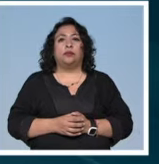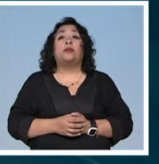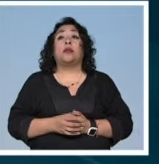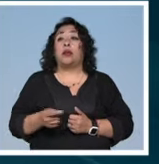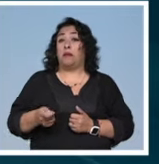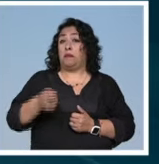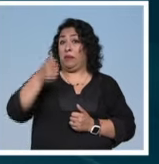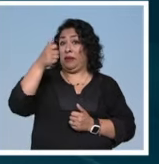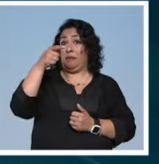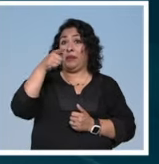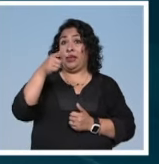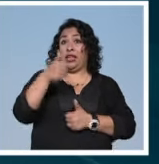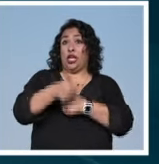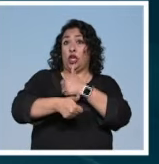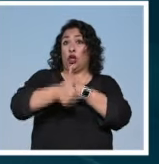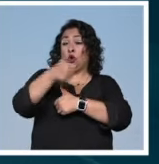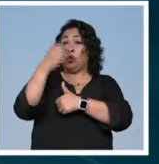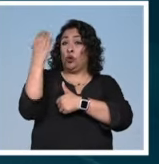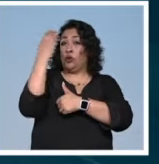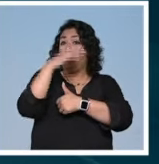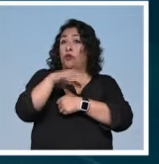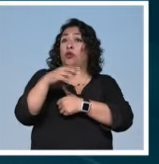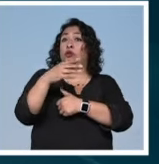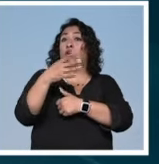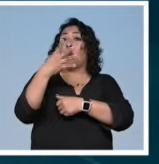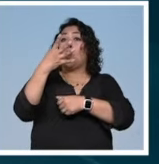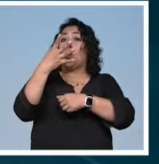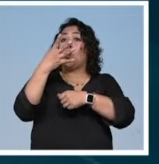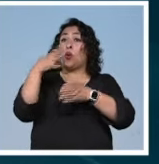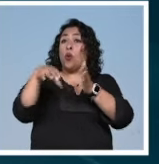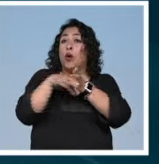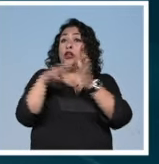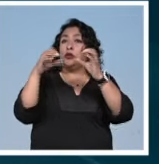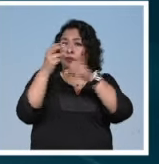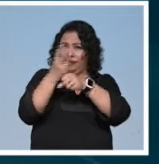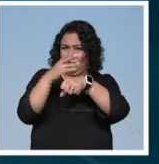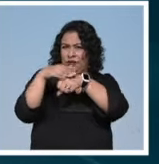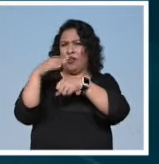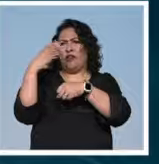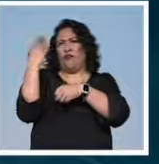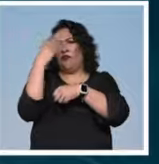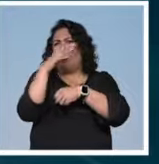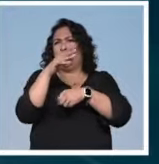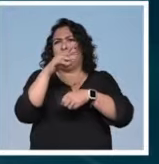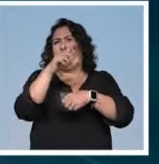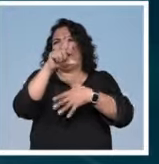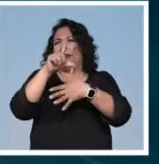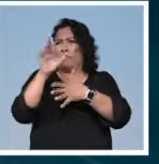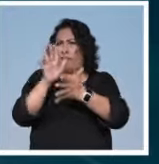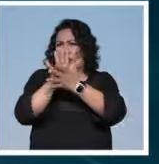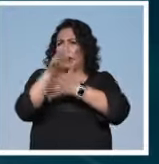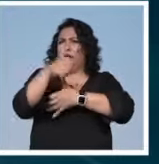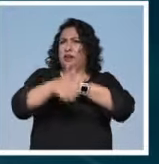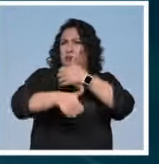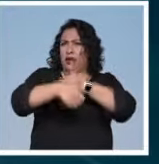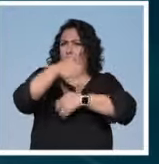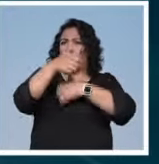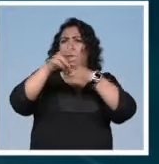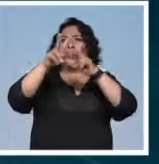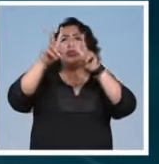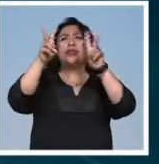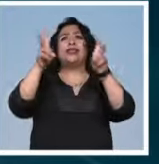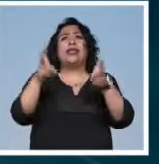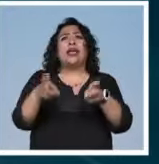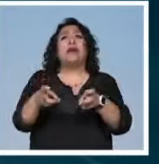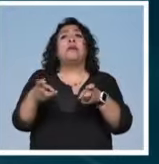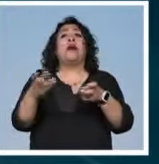Por primera ocasión, el concurso de fotografía Cuarto Oscuro convoca a fotógrafos de toda Latinoamérica a participar en su certamen. El tema de esta